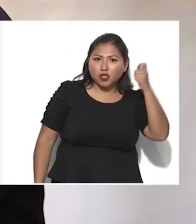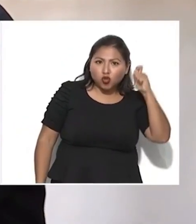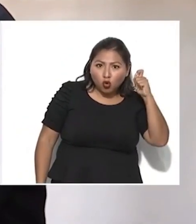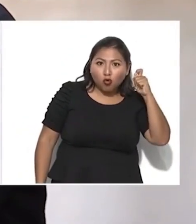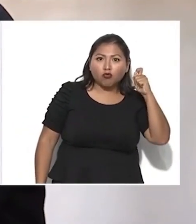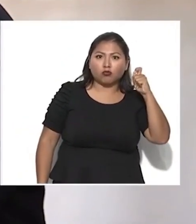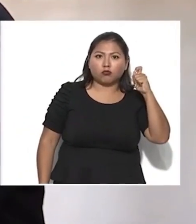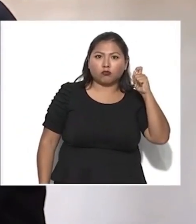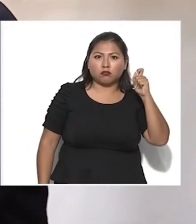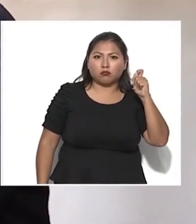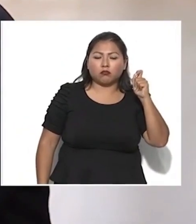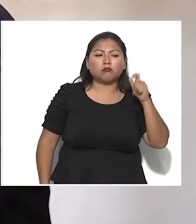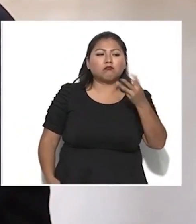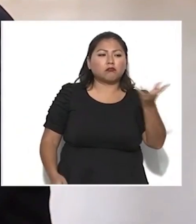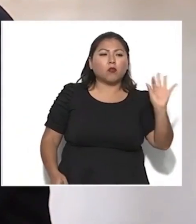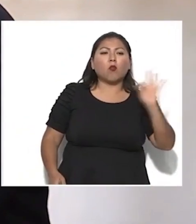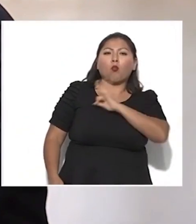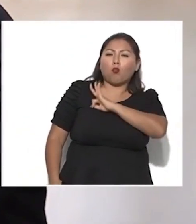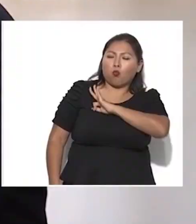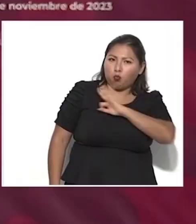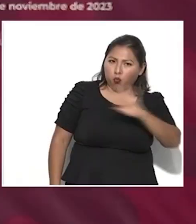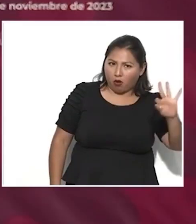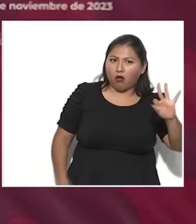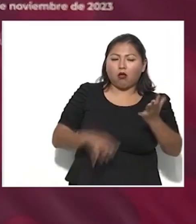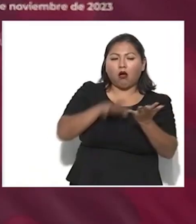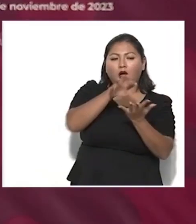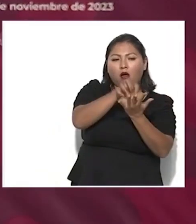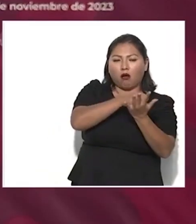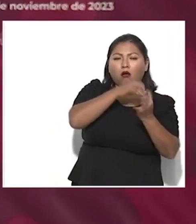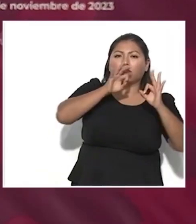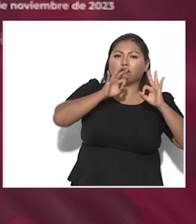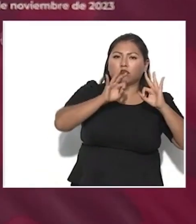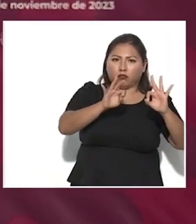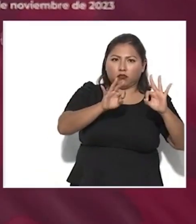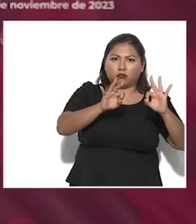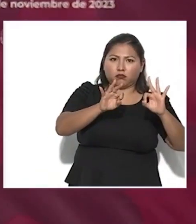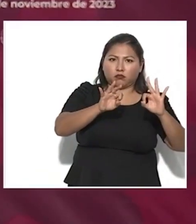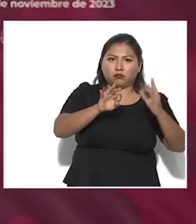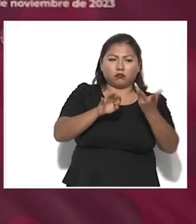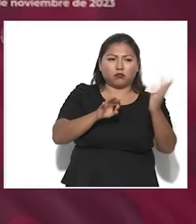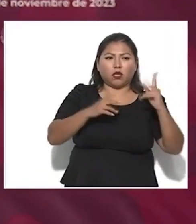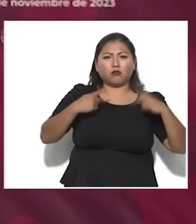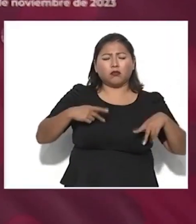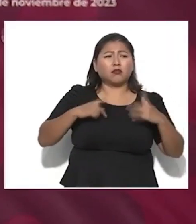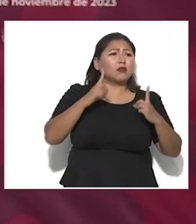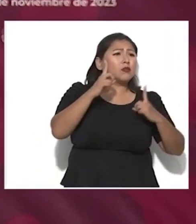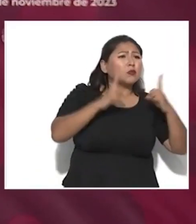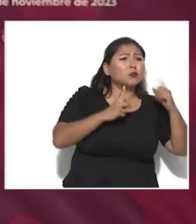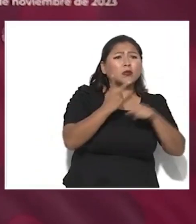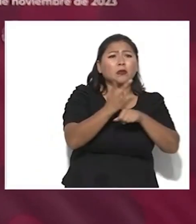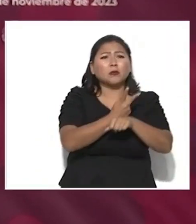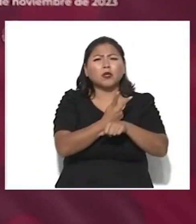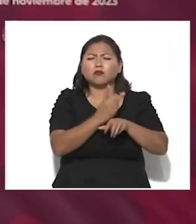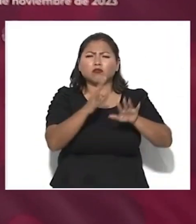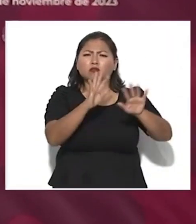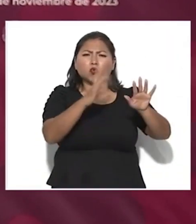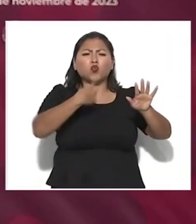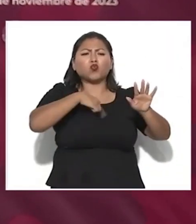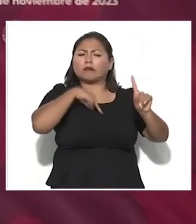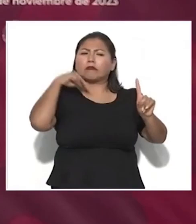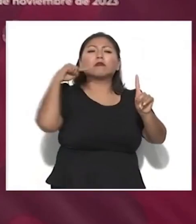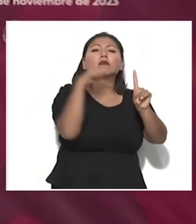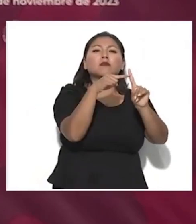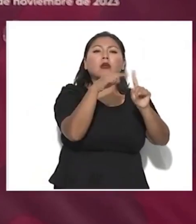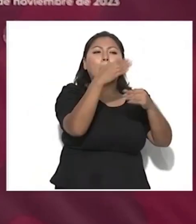aun cuando fuera con consentimiento, parece un beso con otras intenciones. Opinaron varios en la red social X, antes conocida